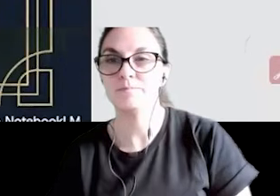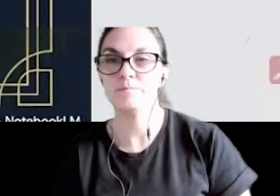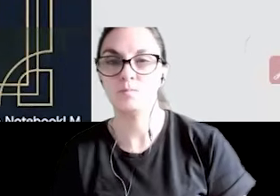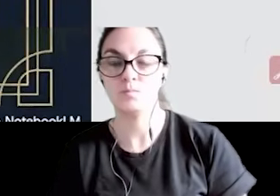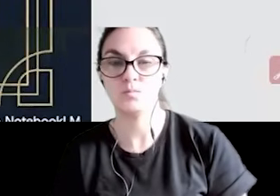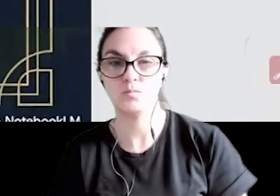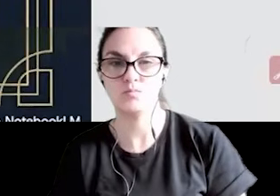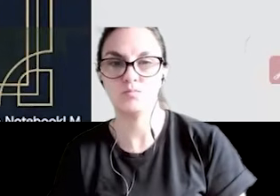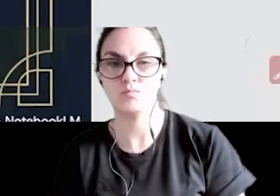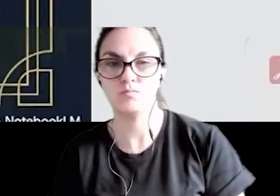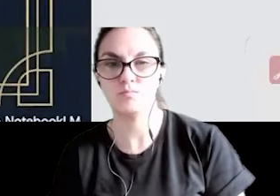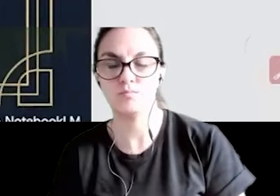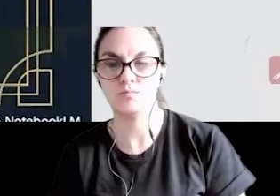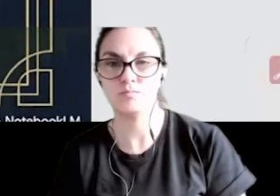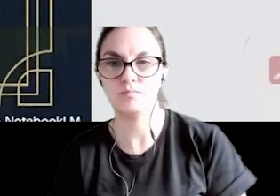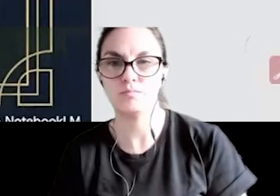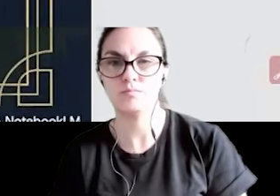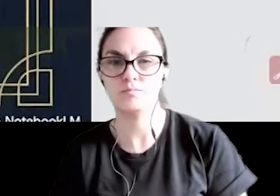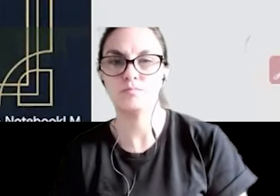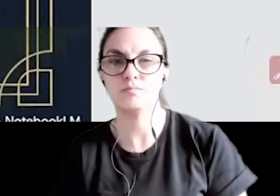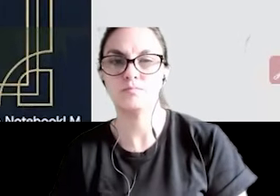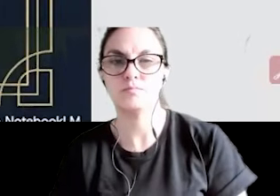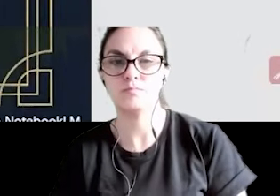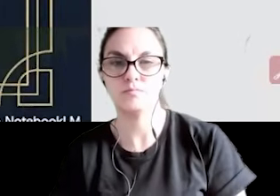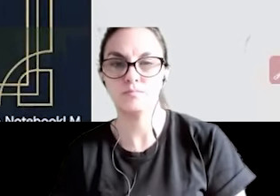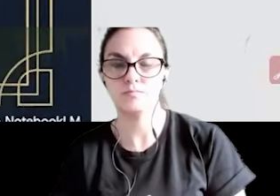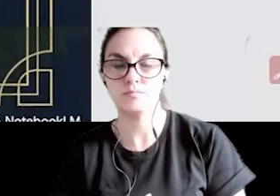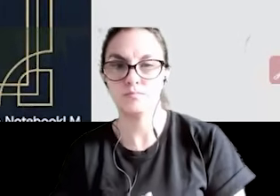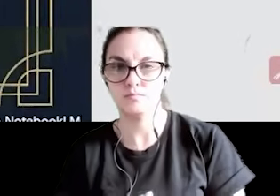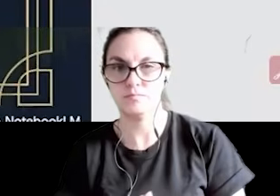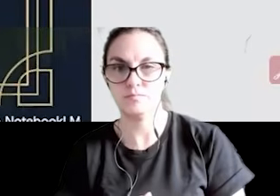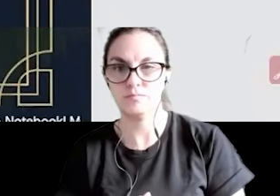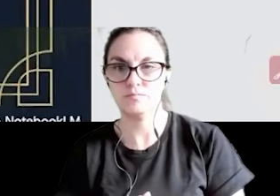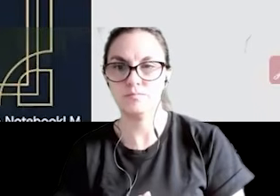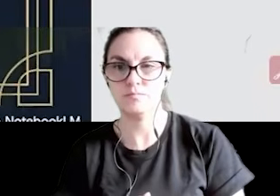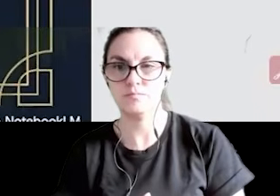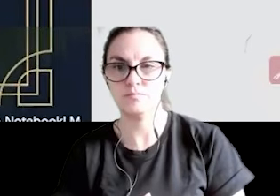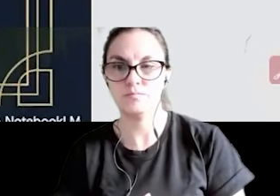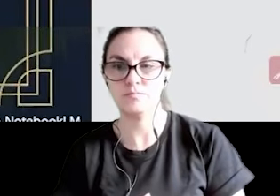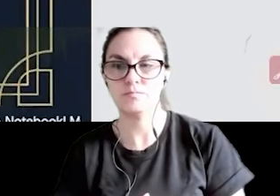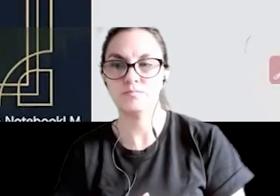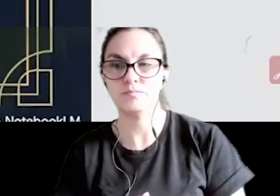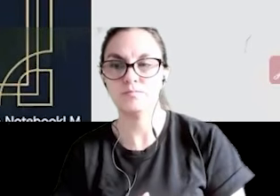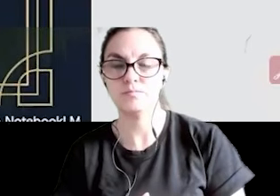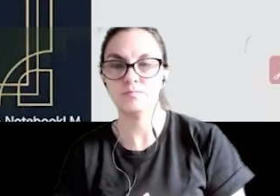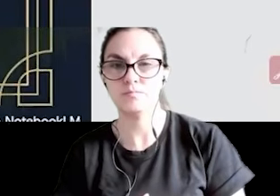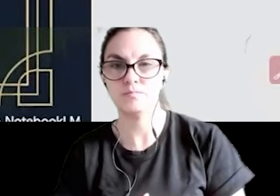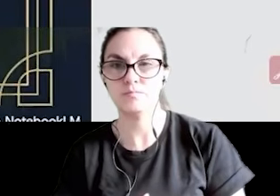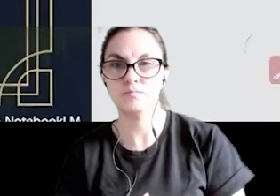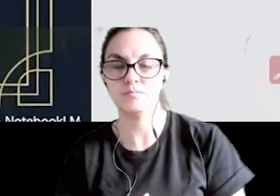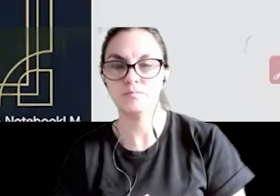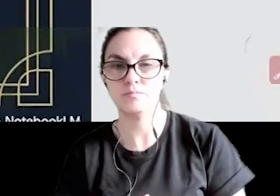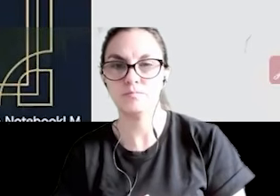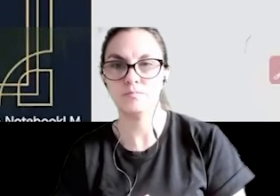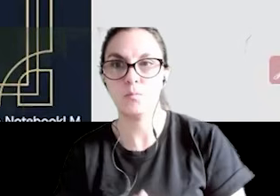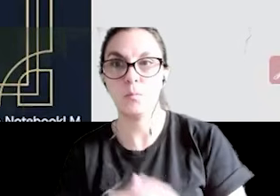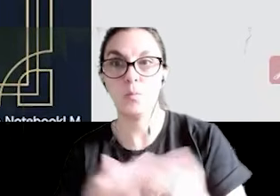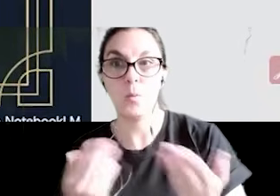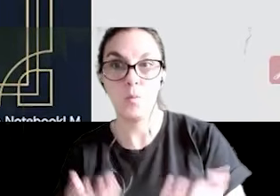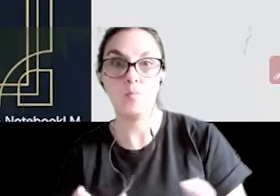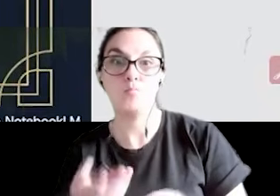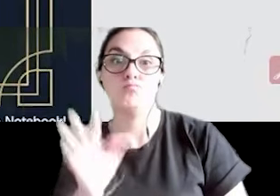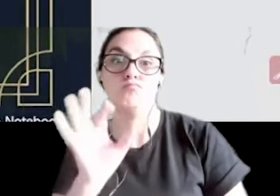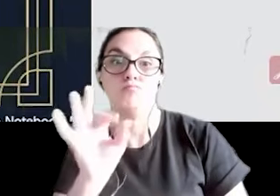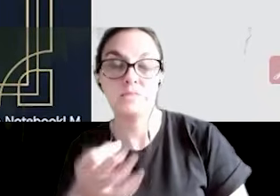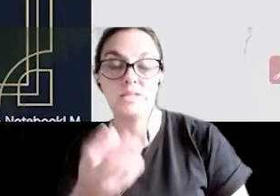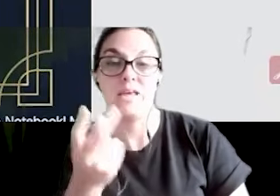tendría que haber superado. Yo, en cierta medida, entiendo que son valores